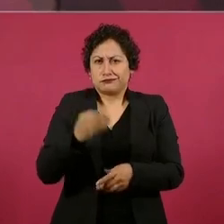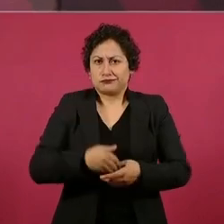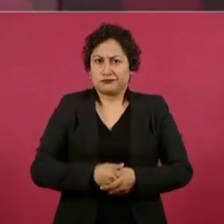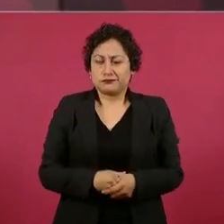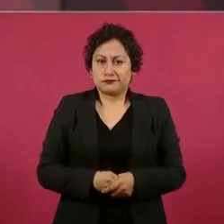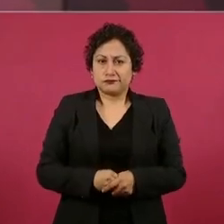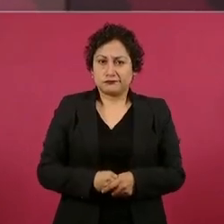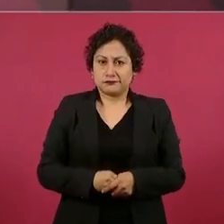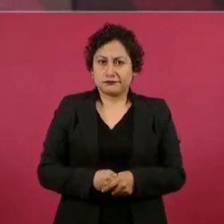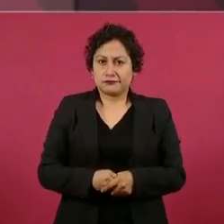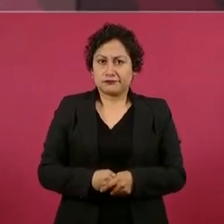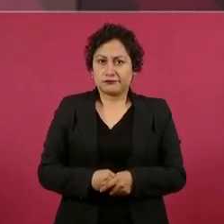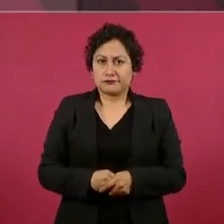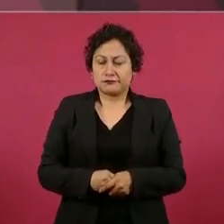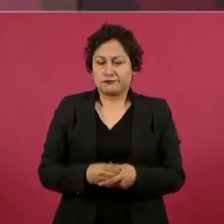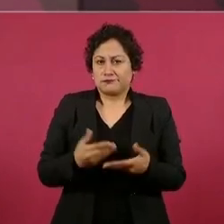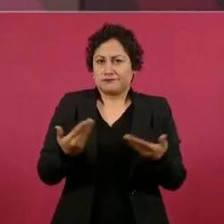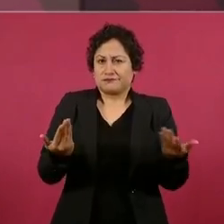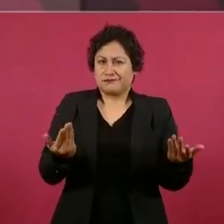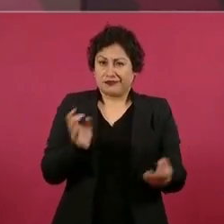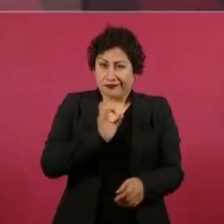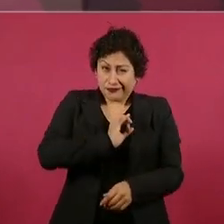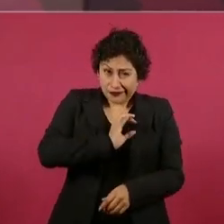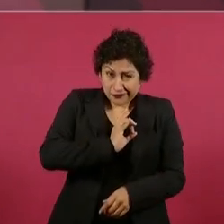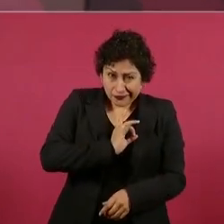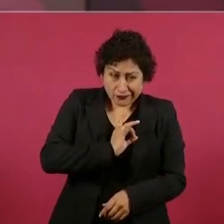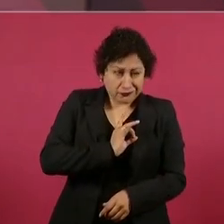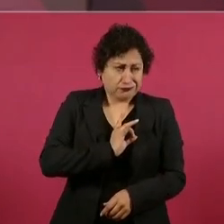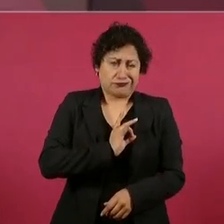No hay nada que temer.